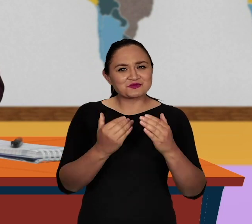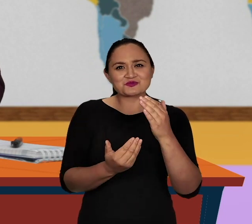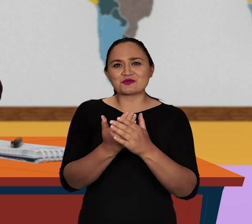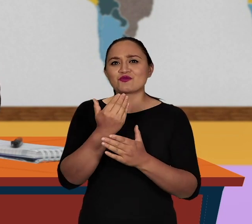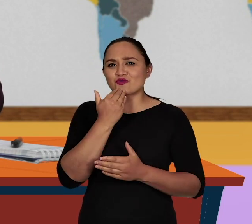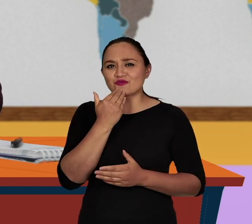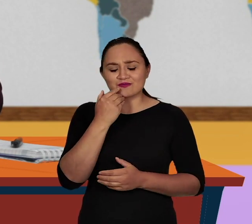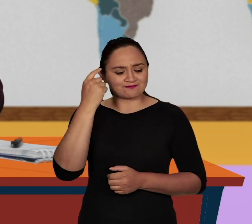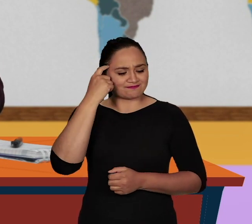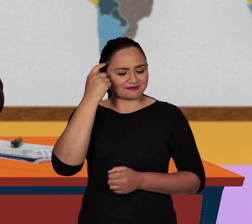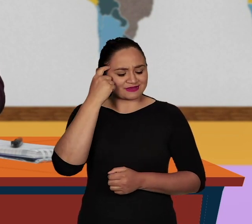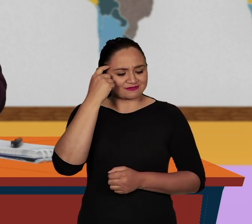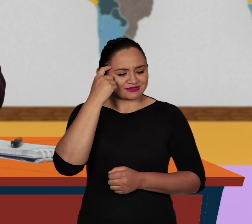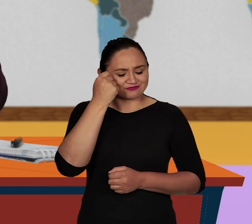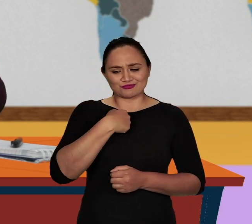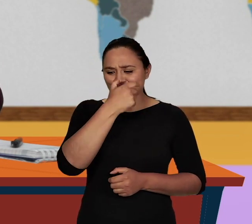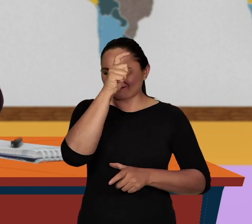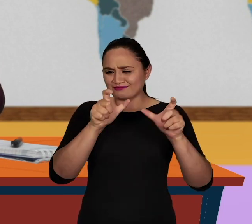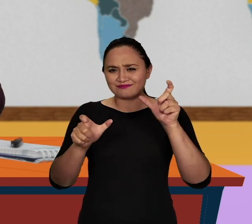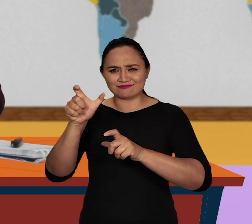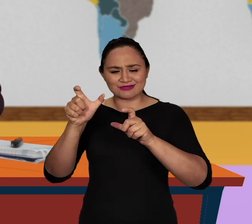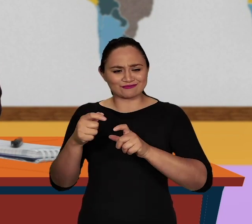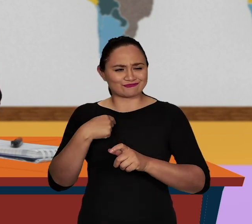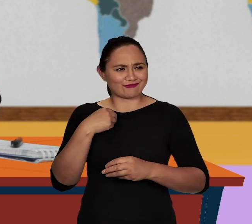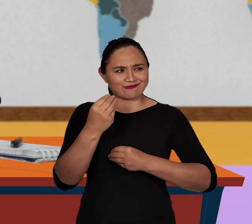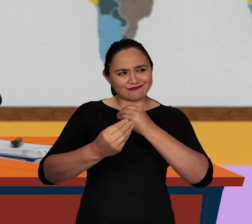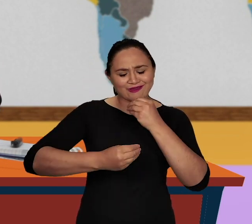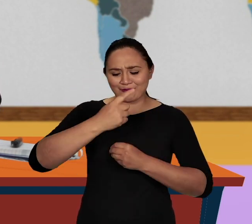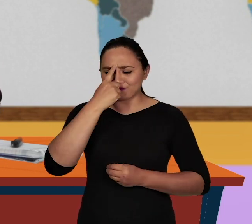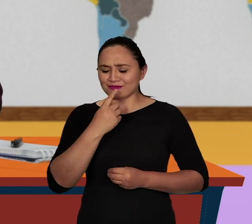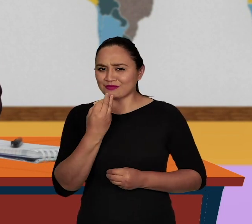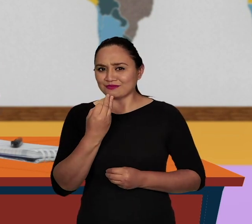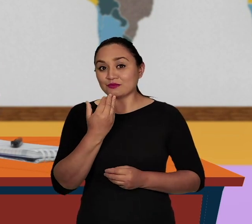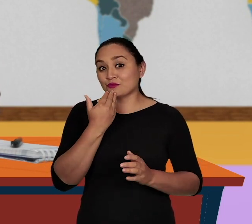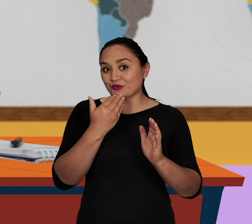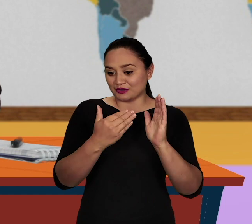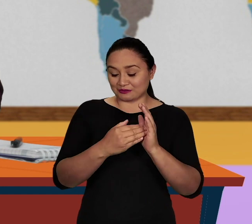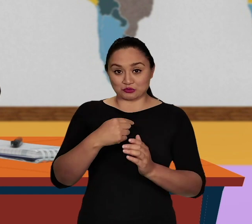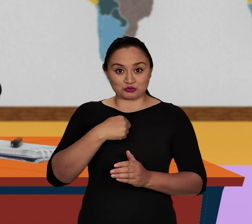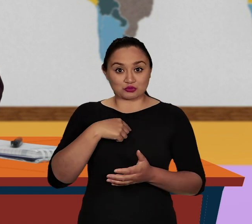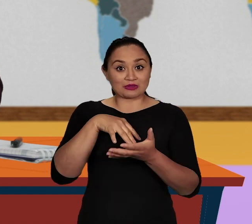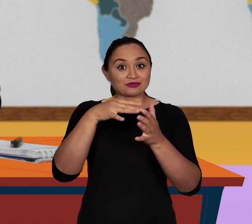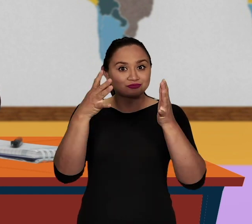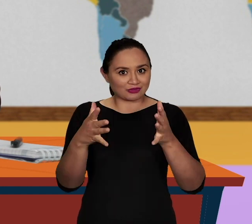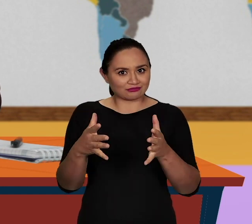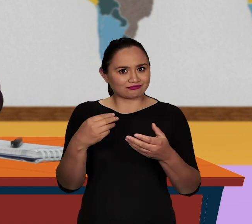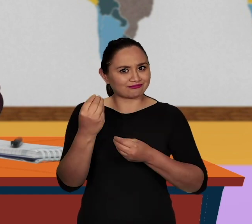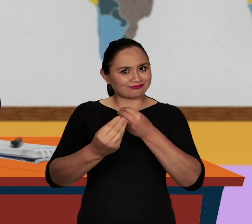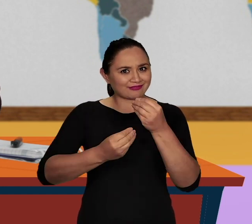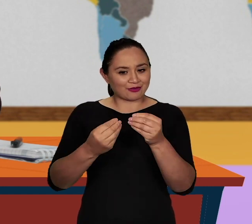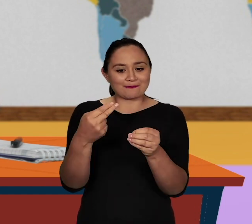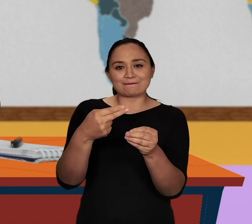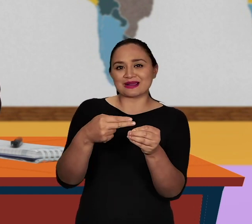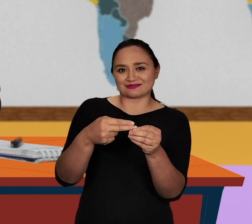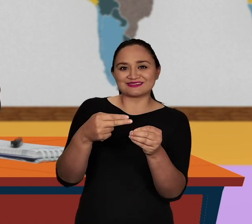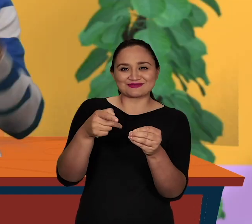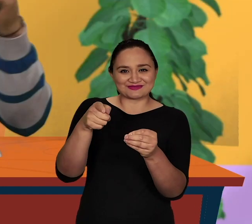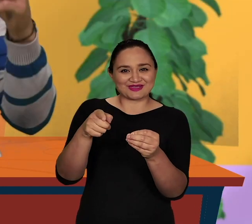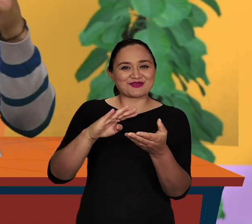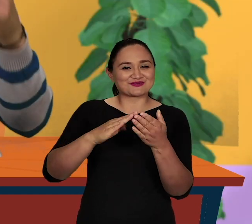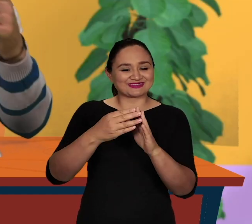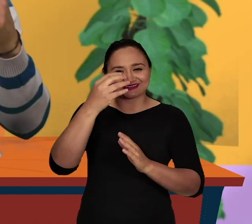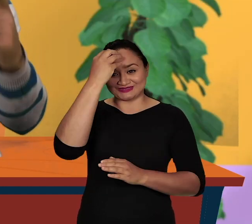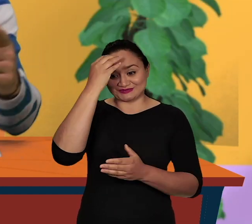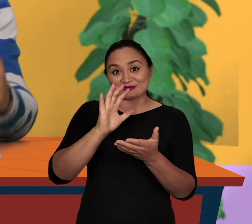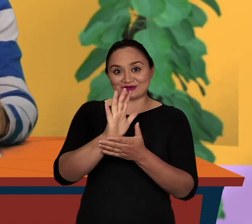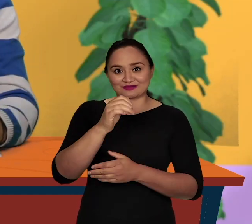rol que cumplimos todas las personas mientras aprendemos. Por ejemplo, como estudiante, debo participar más en lo que sucede en el colegio.